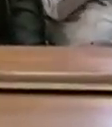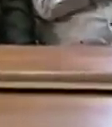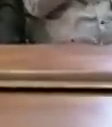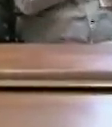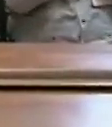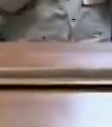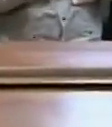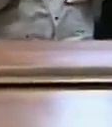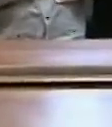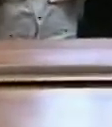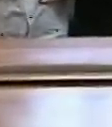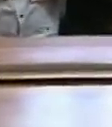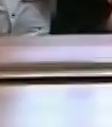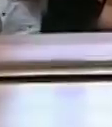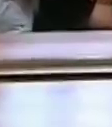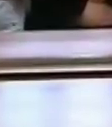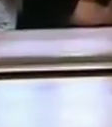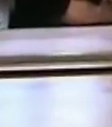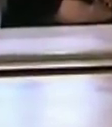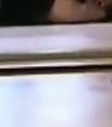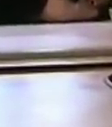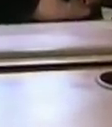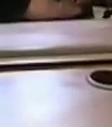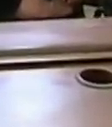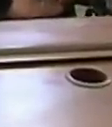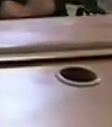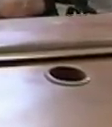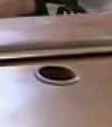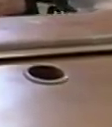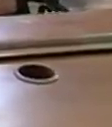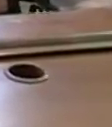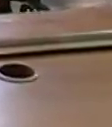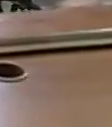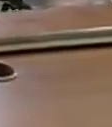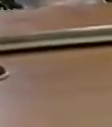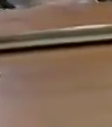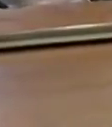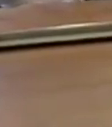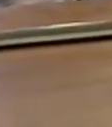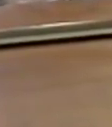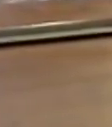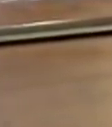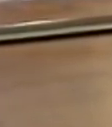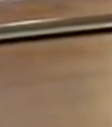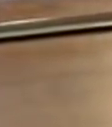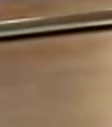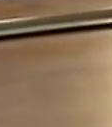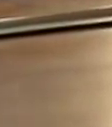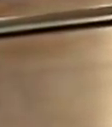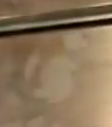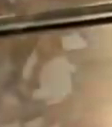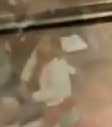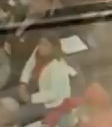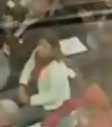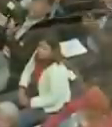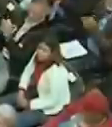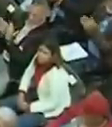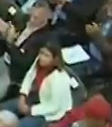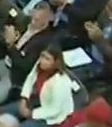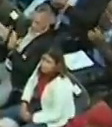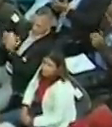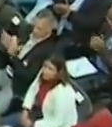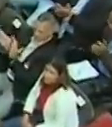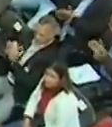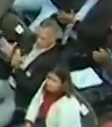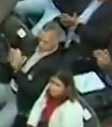América Latina y el Caribe liberado. No importa los años que